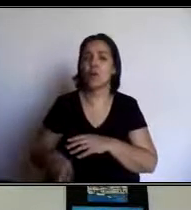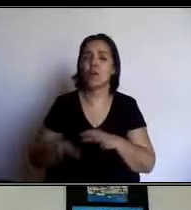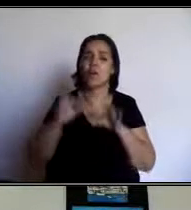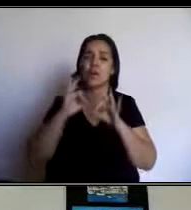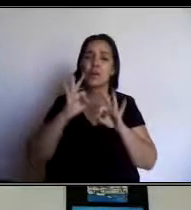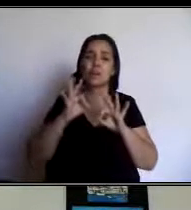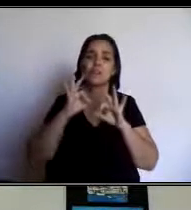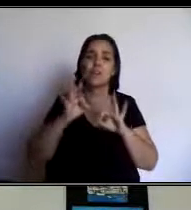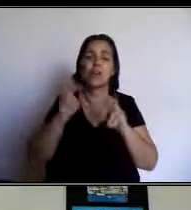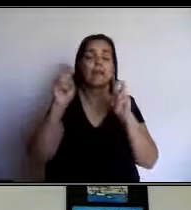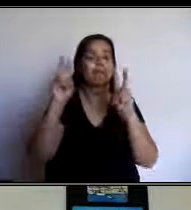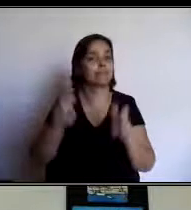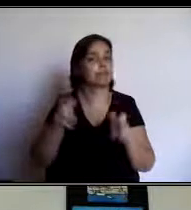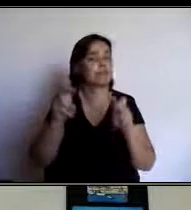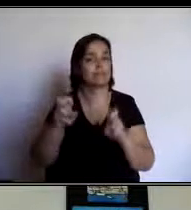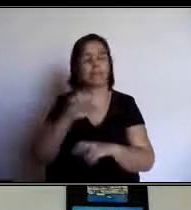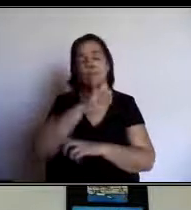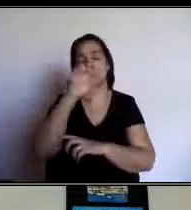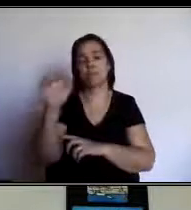asuntos europeos.